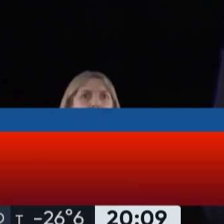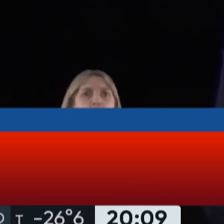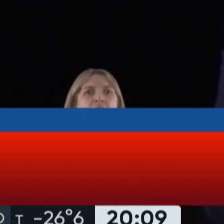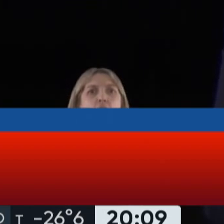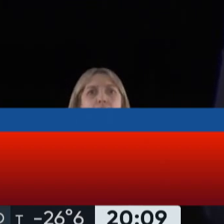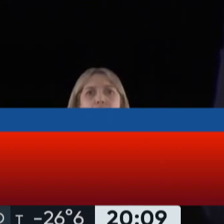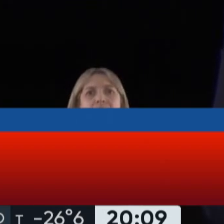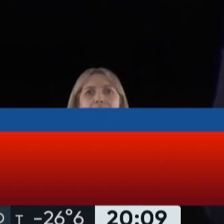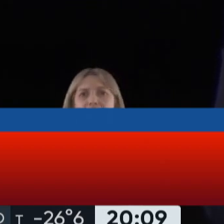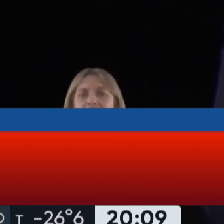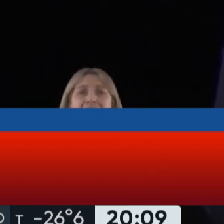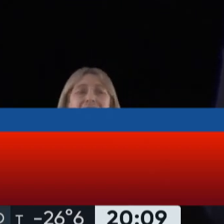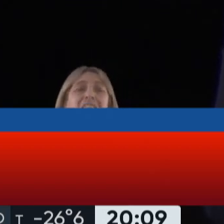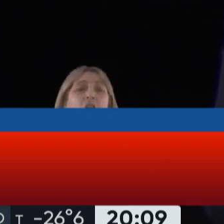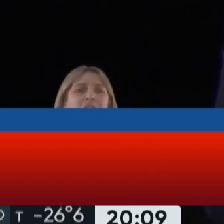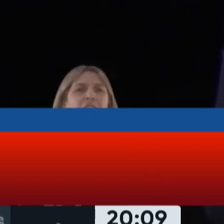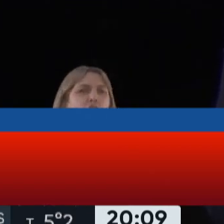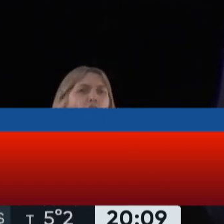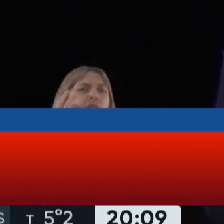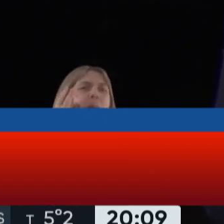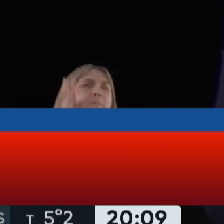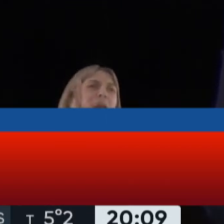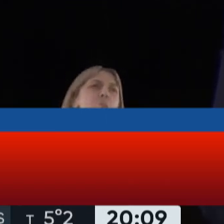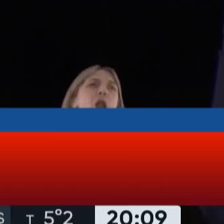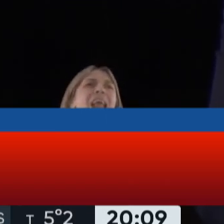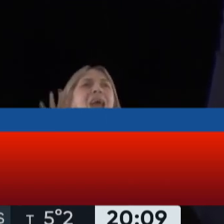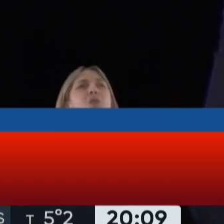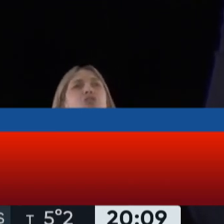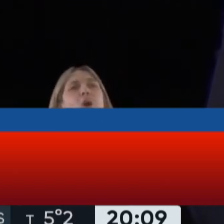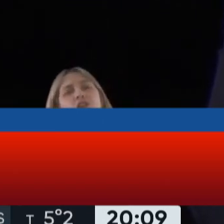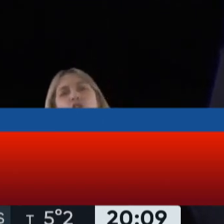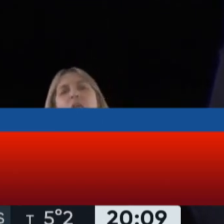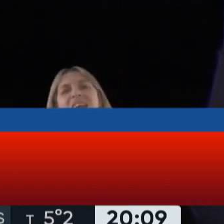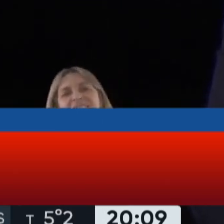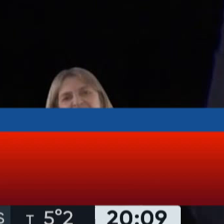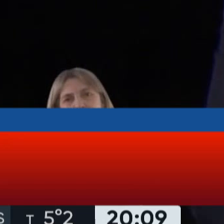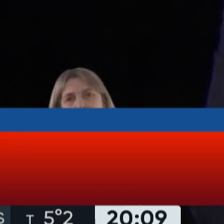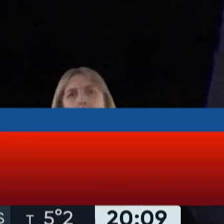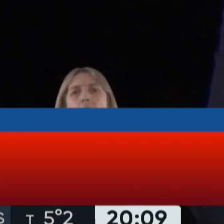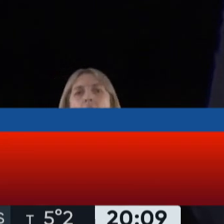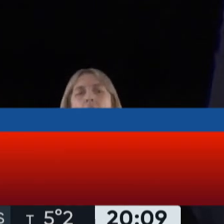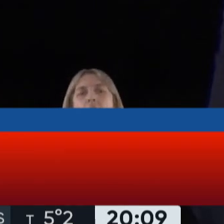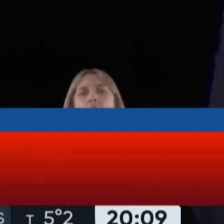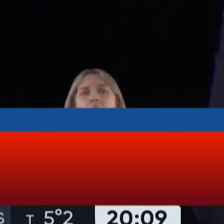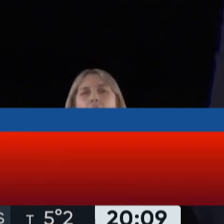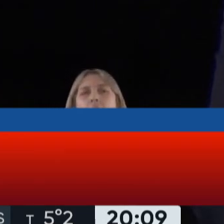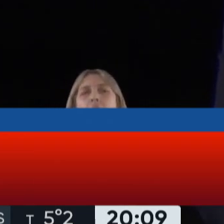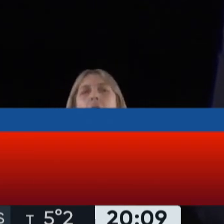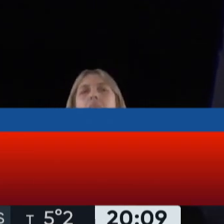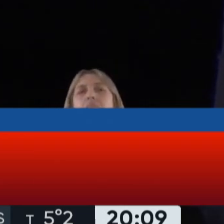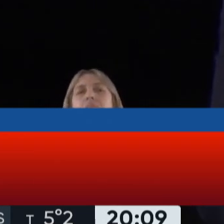tener que disculpar, nunca me voy a tener que disculpar por hacer un negocio con los parques